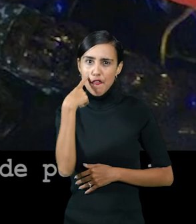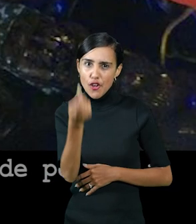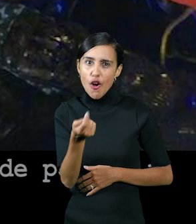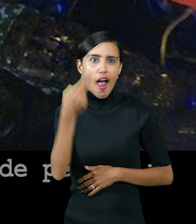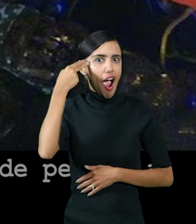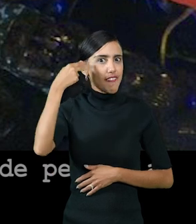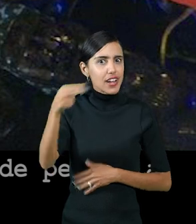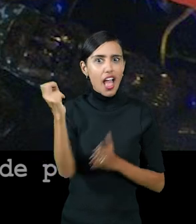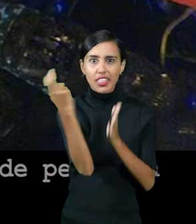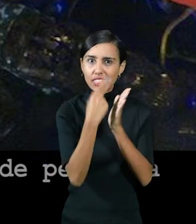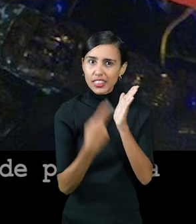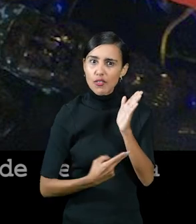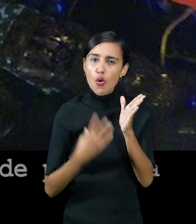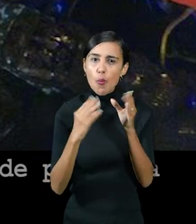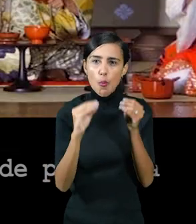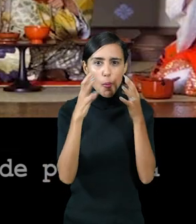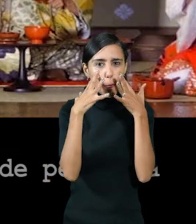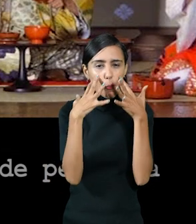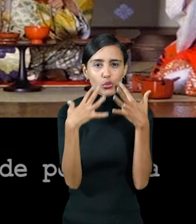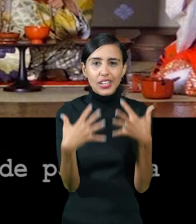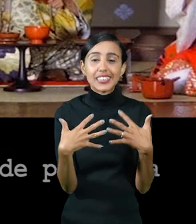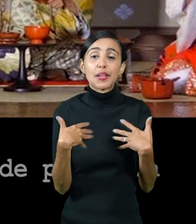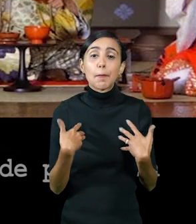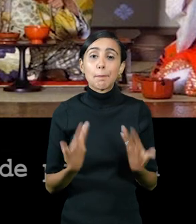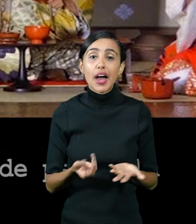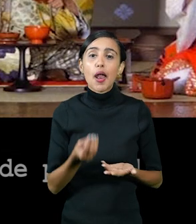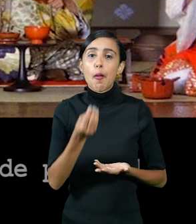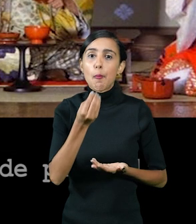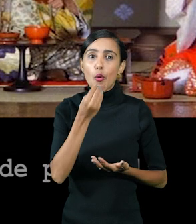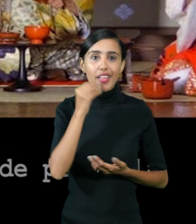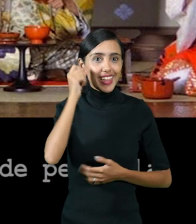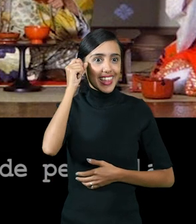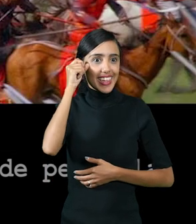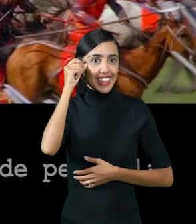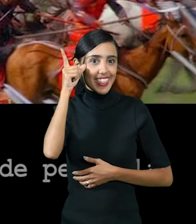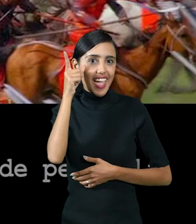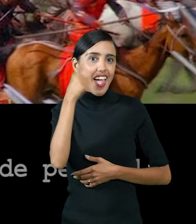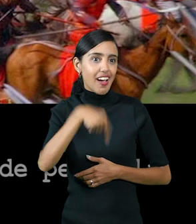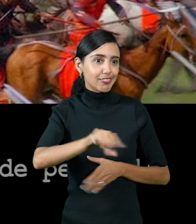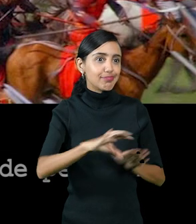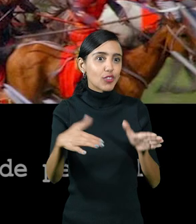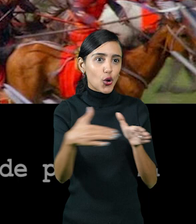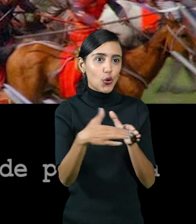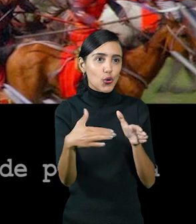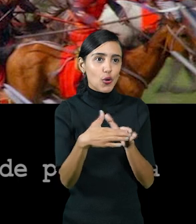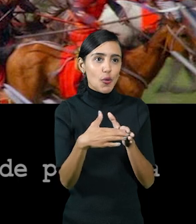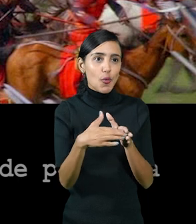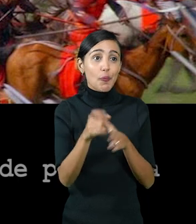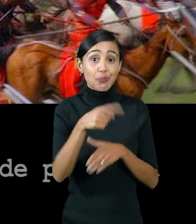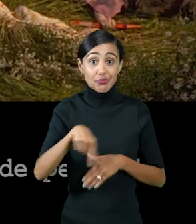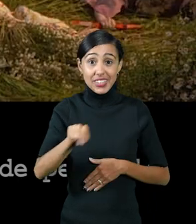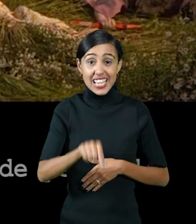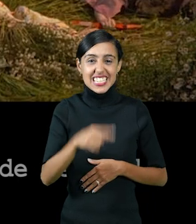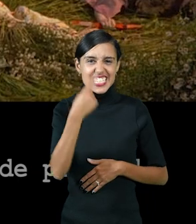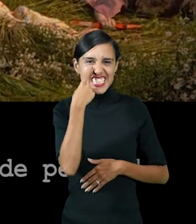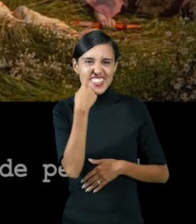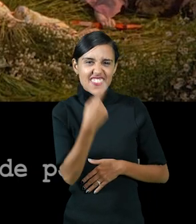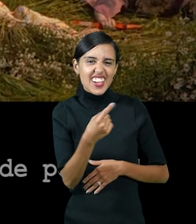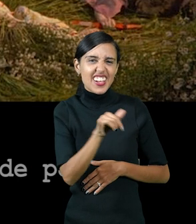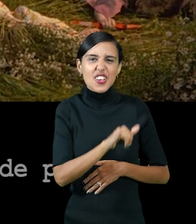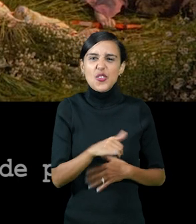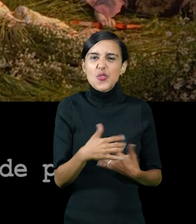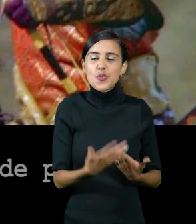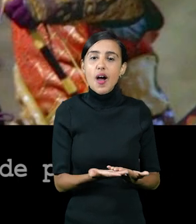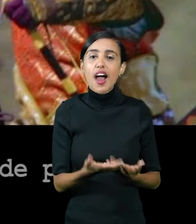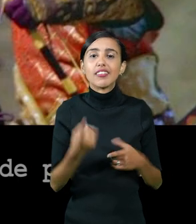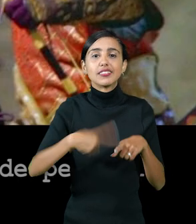el dibujo le serían de gran utilidad para transmitir sus ideas al resto del equipo. En sus storyboards se siente la influencia